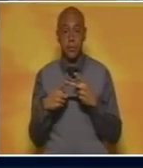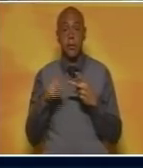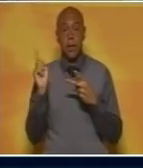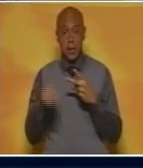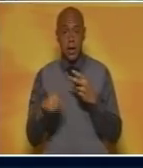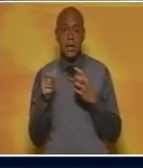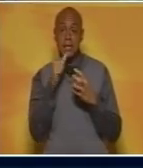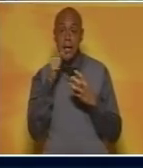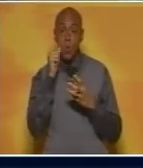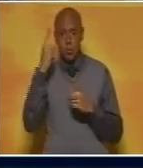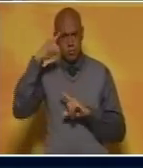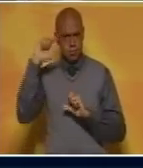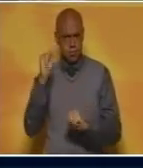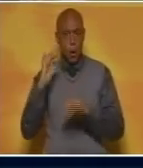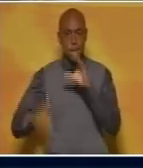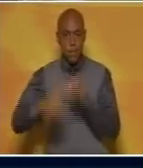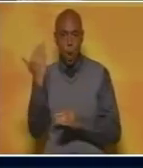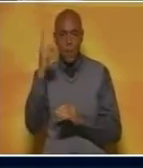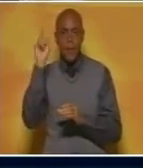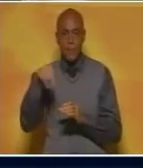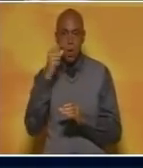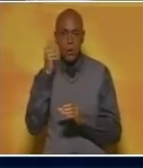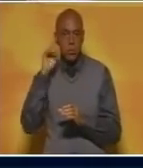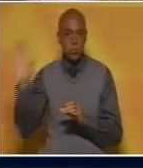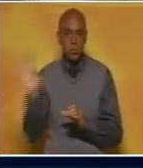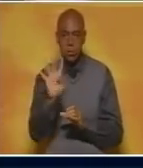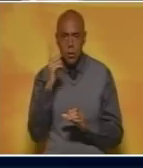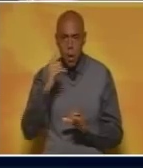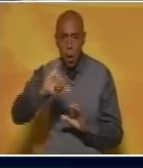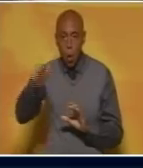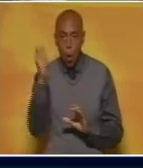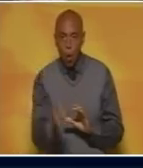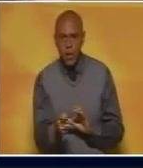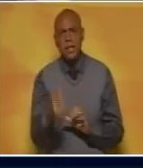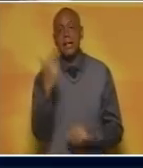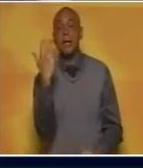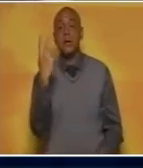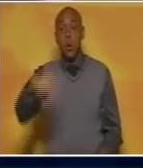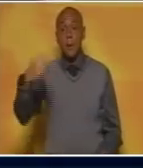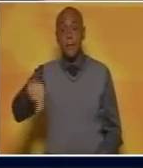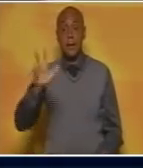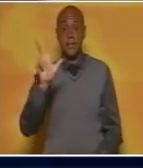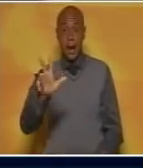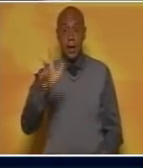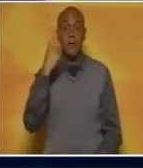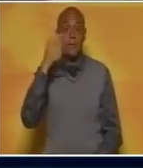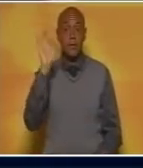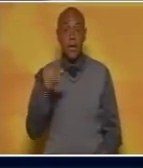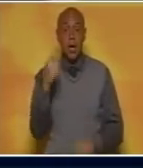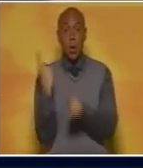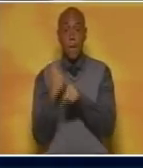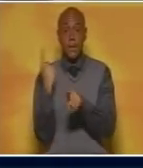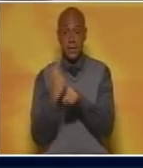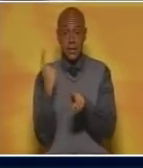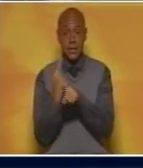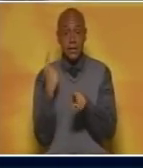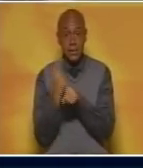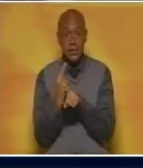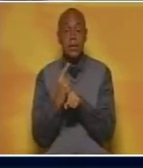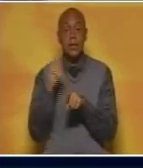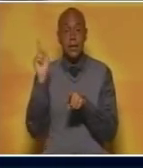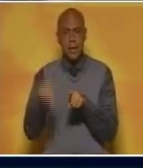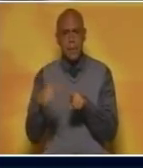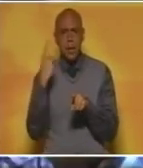de la materia, de la moda, que van a estar allí como jurado. El 3 de noviembre va a haber la competencia de Mountain